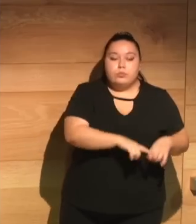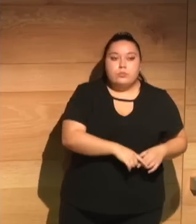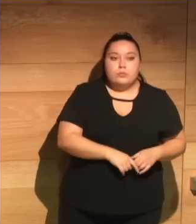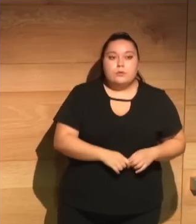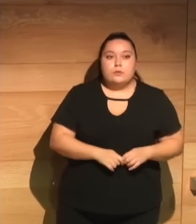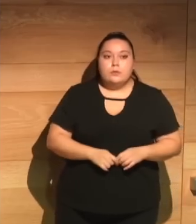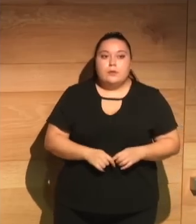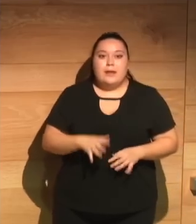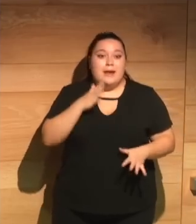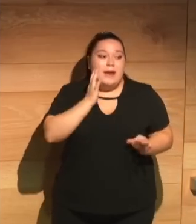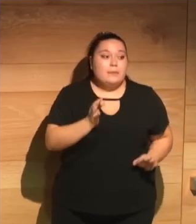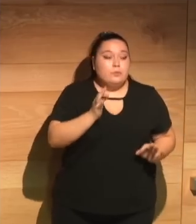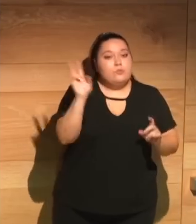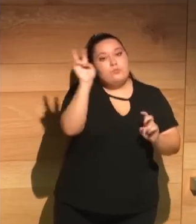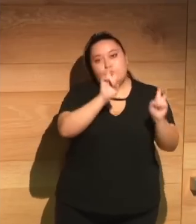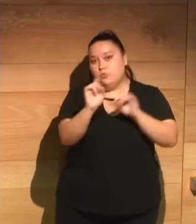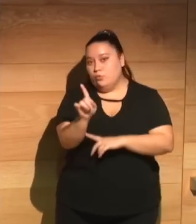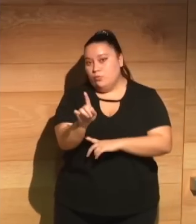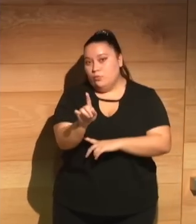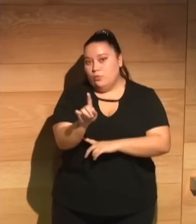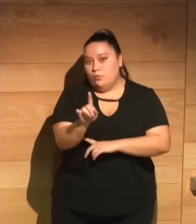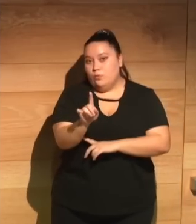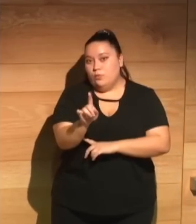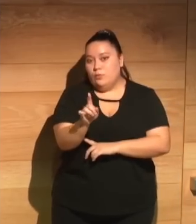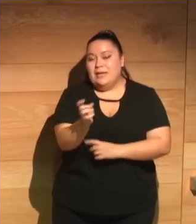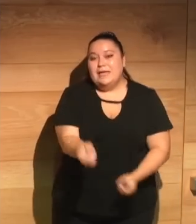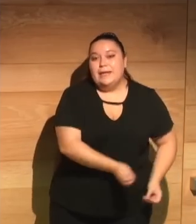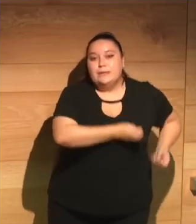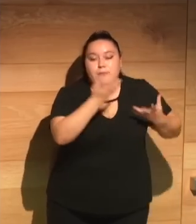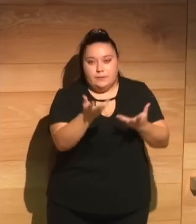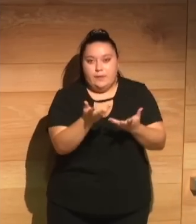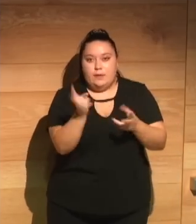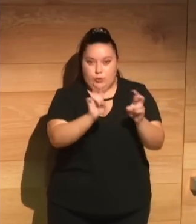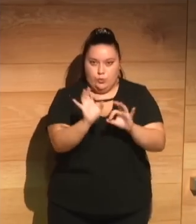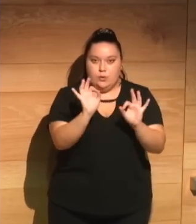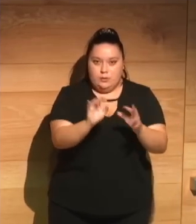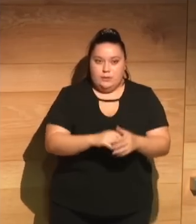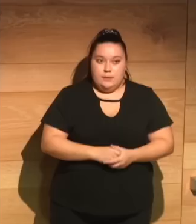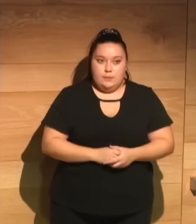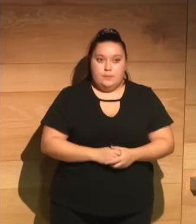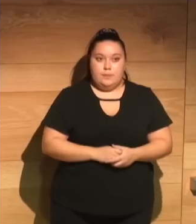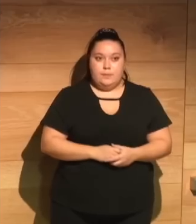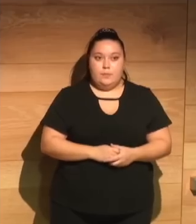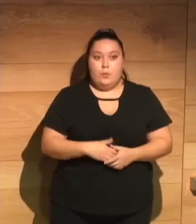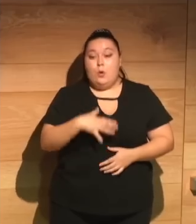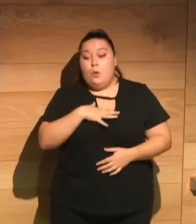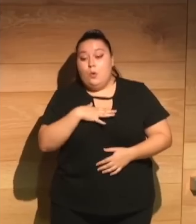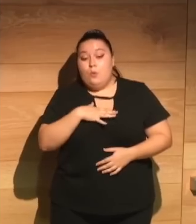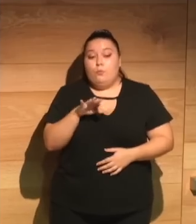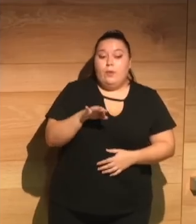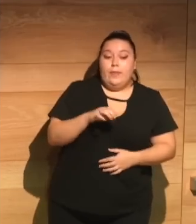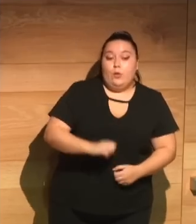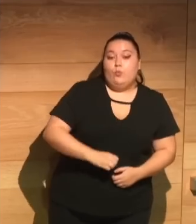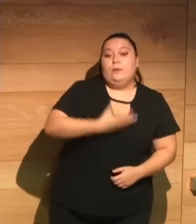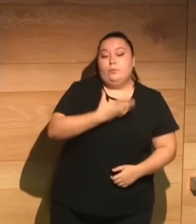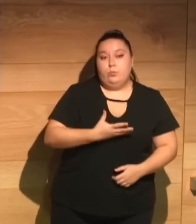se buscaba el realismo. Se buscaba más bien la expresividad. Puede que sí que un determinado impulso